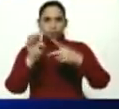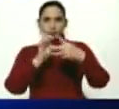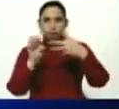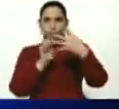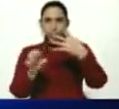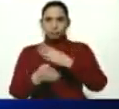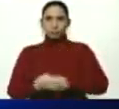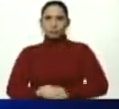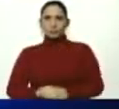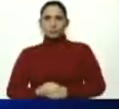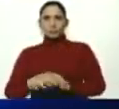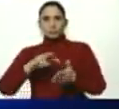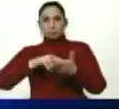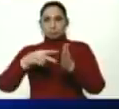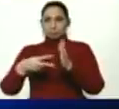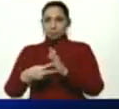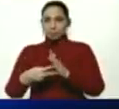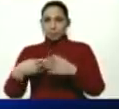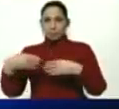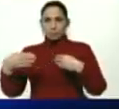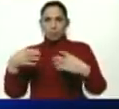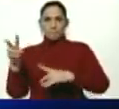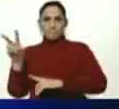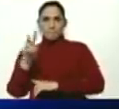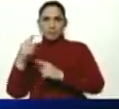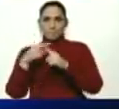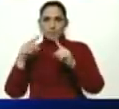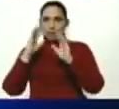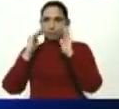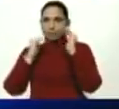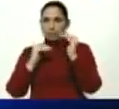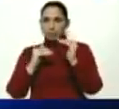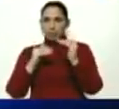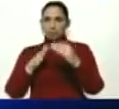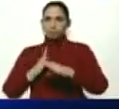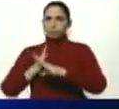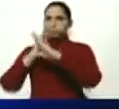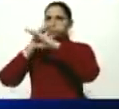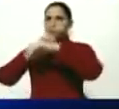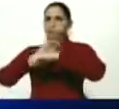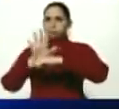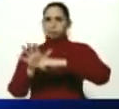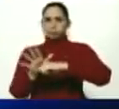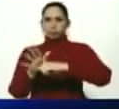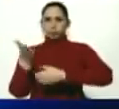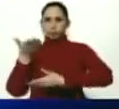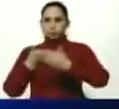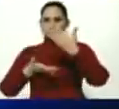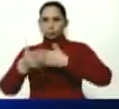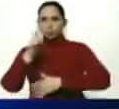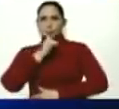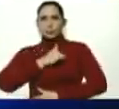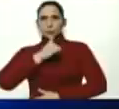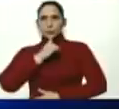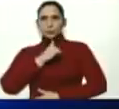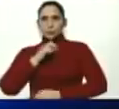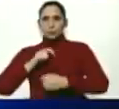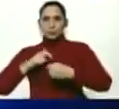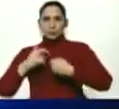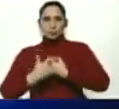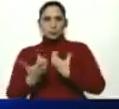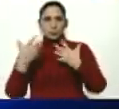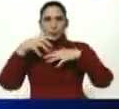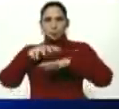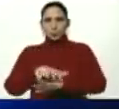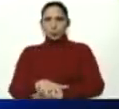que es el modelo Venezuela para atender el COVID-19, el modelo solidario, compasivo, inclusivo,